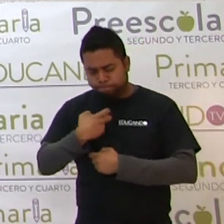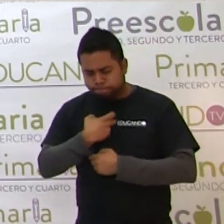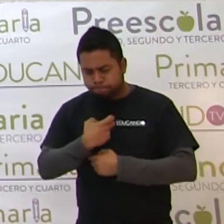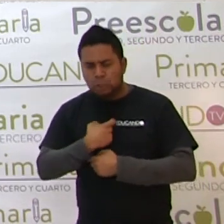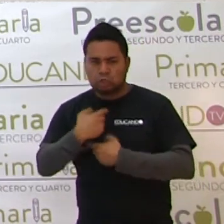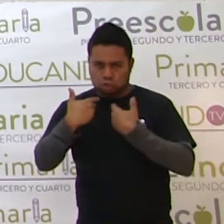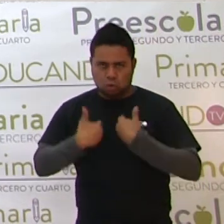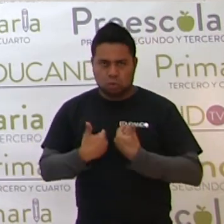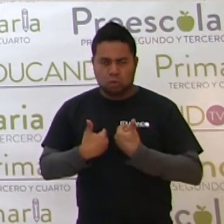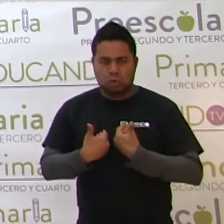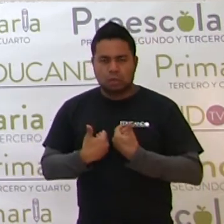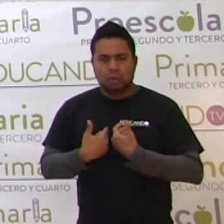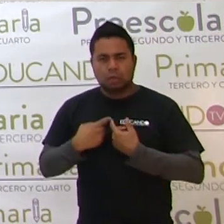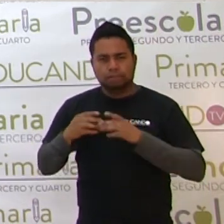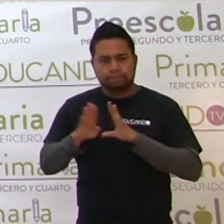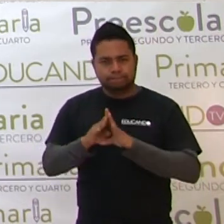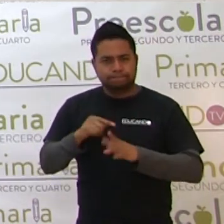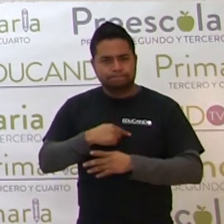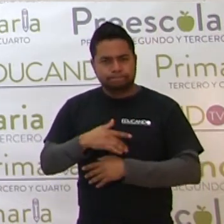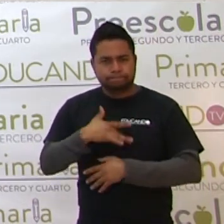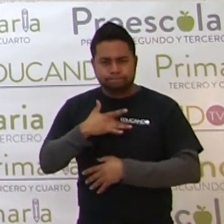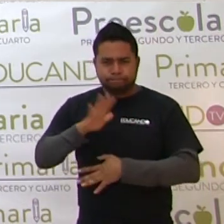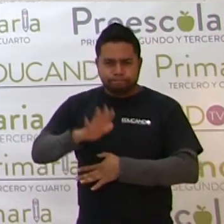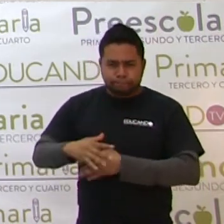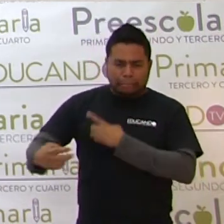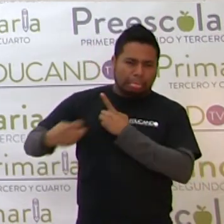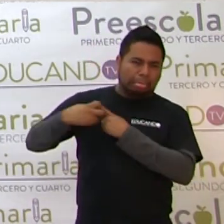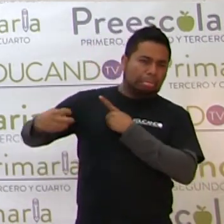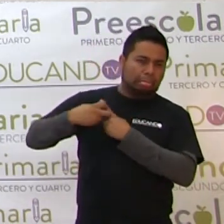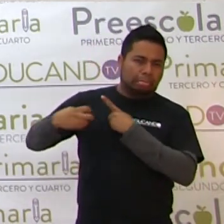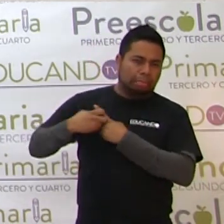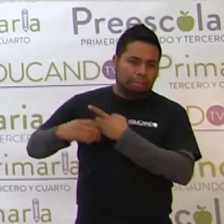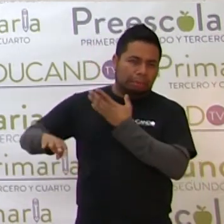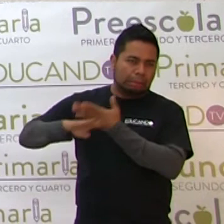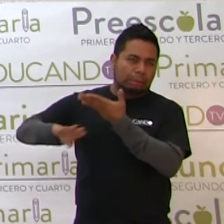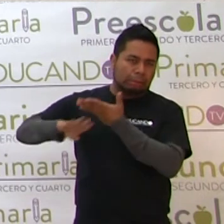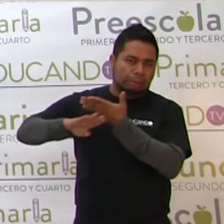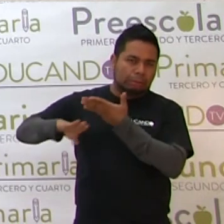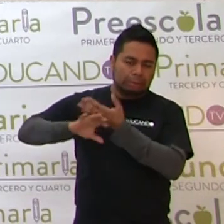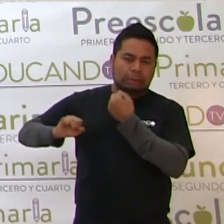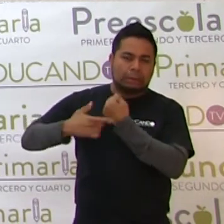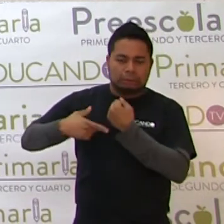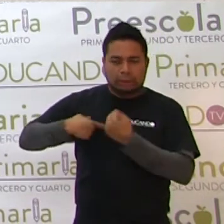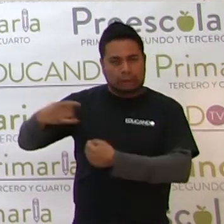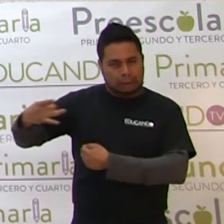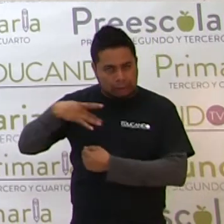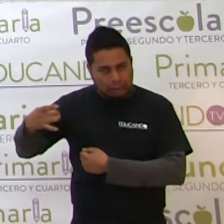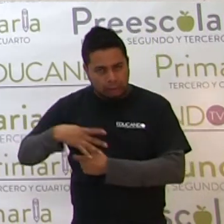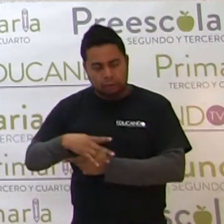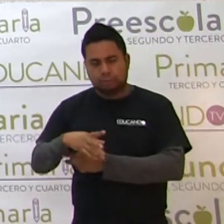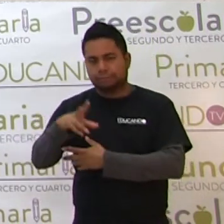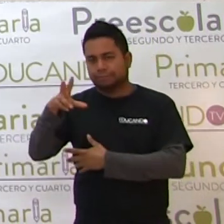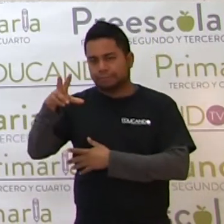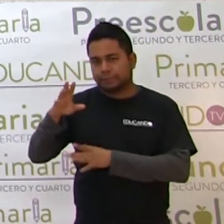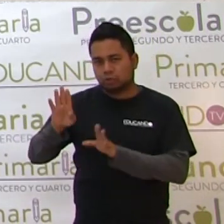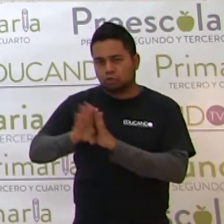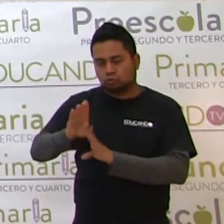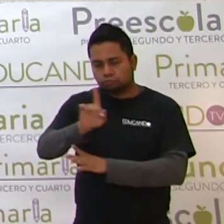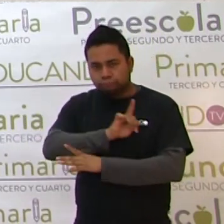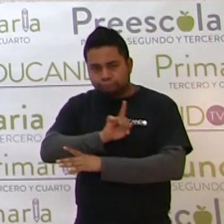No tomemos como un ataque o tomemos como algo que nos está afectando, que nos hagan